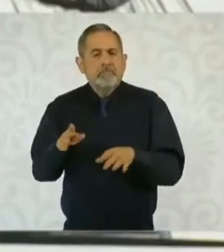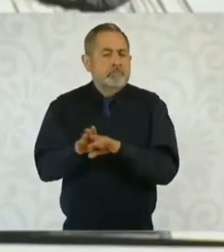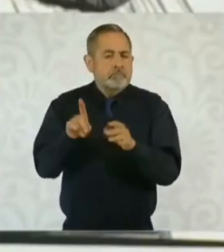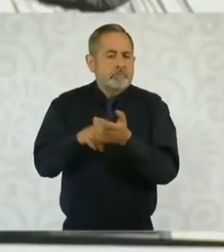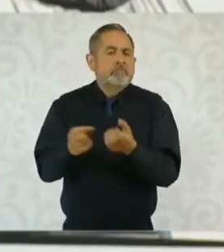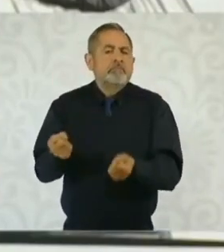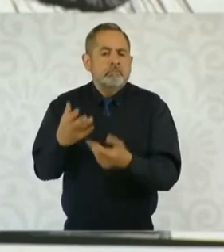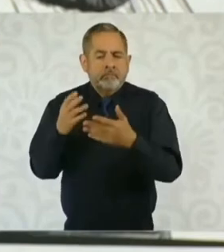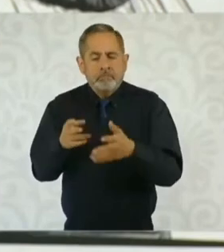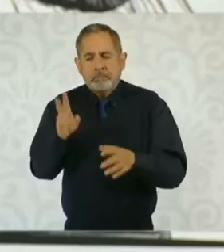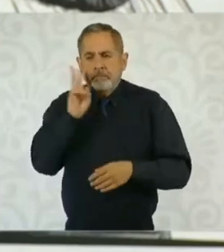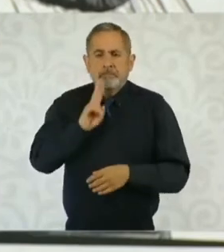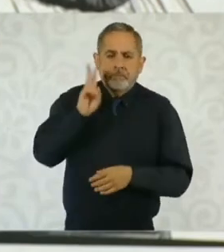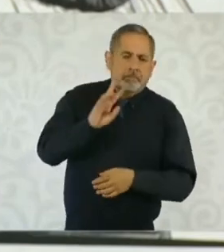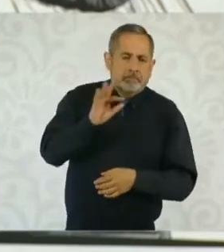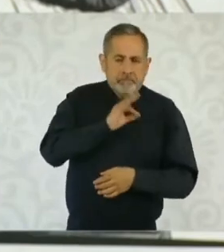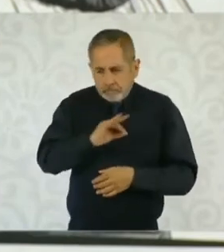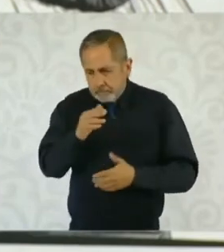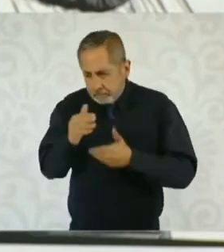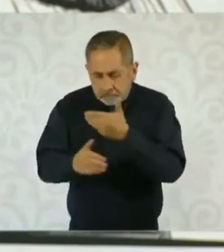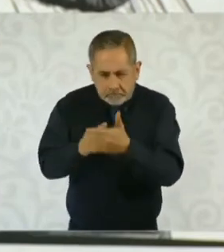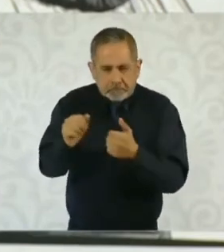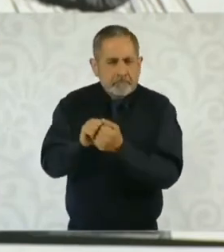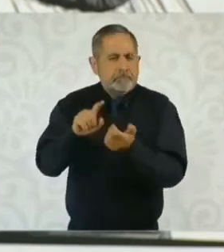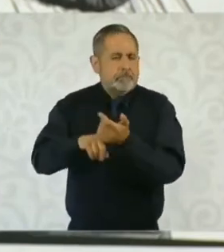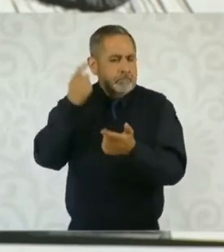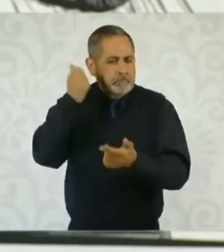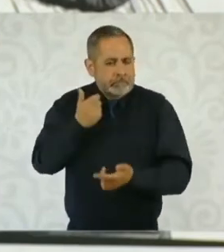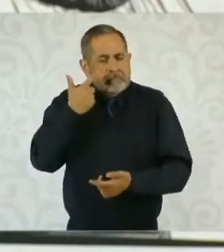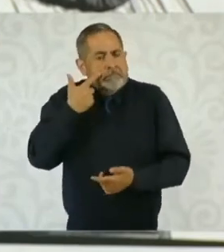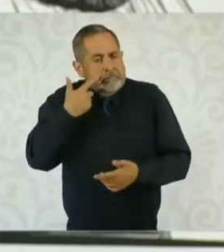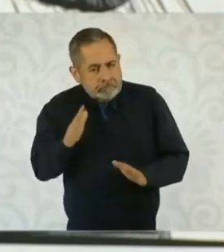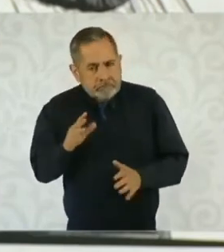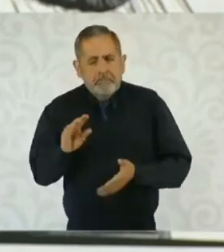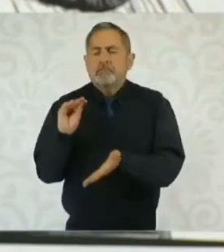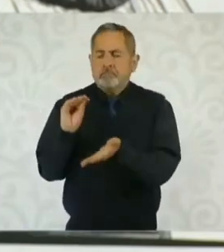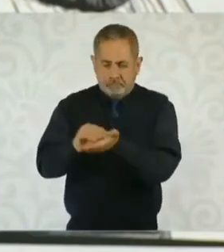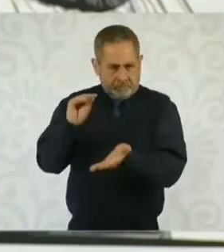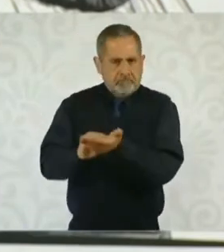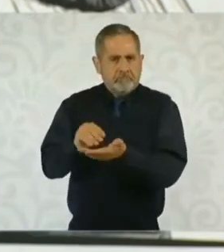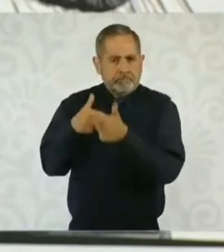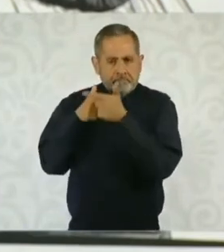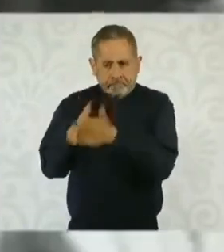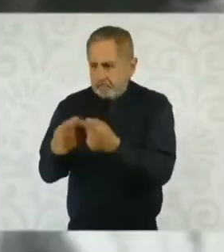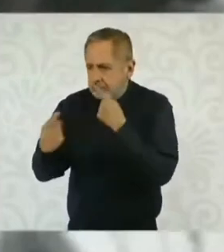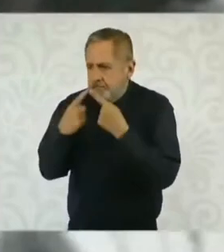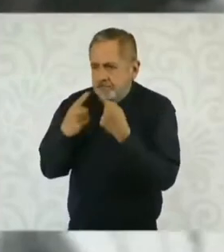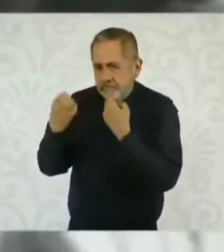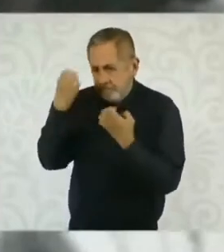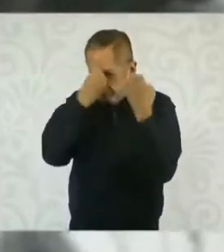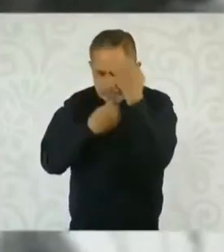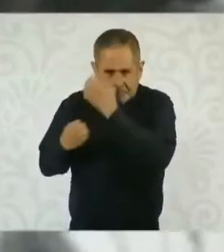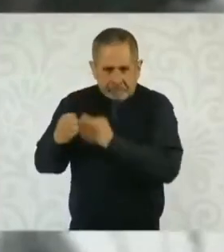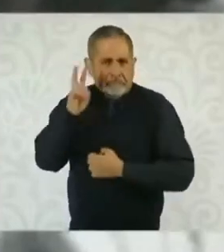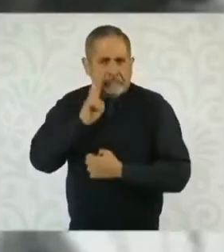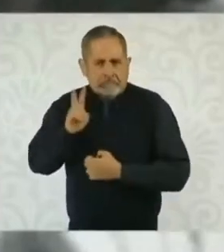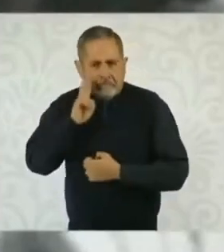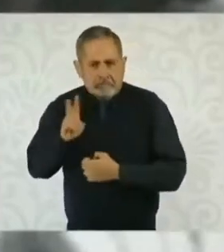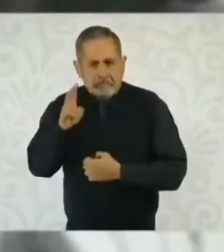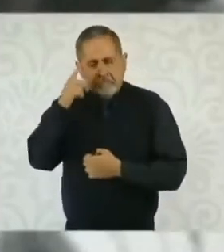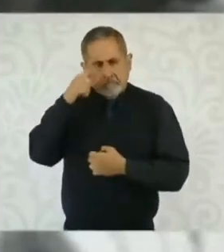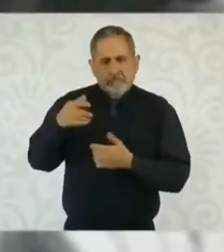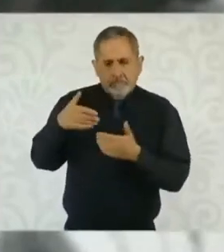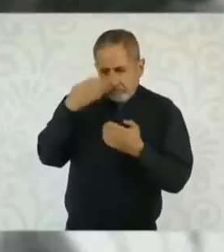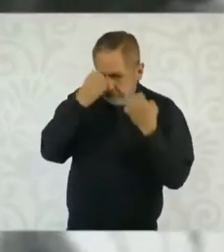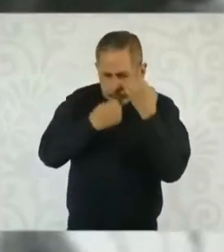tiempo de trabajo para poder acceder a la jubilación. Eso sigue habiendo y tenemos que revisarlo para que no… Pues para